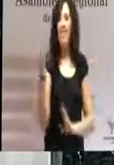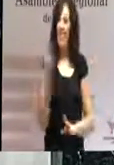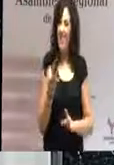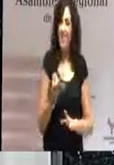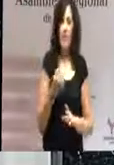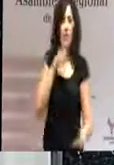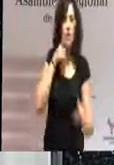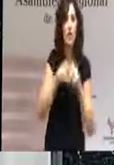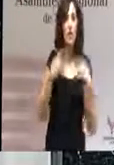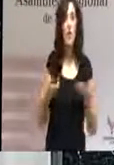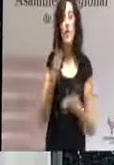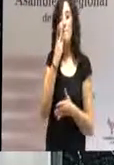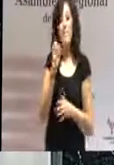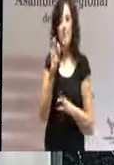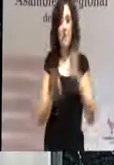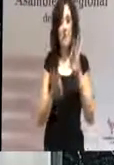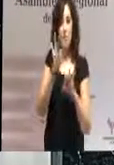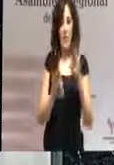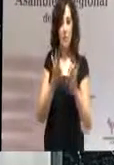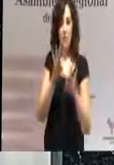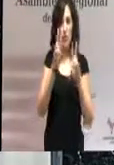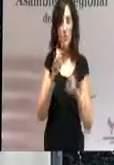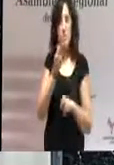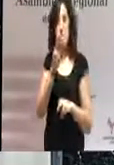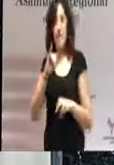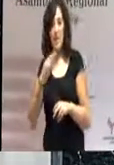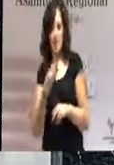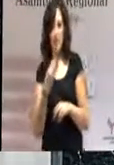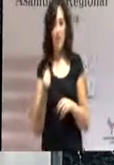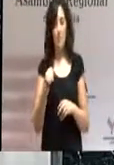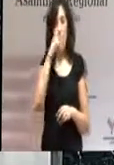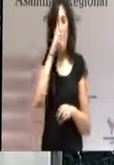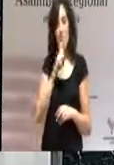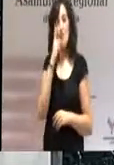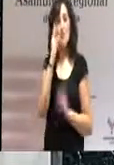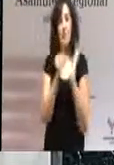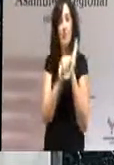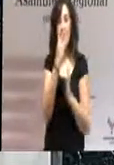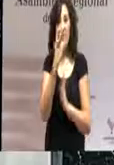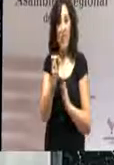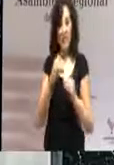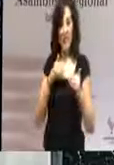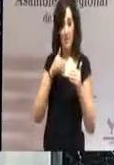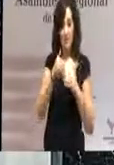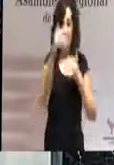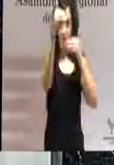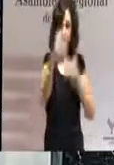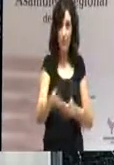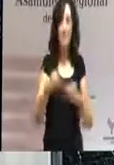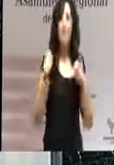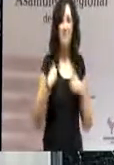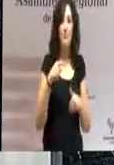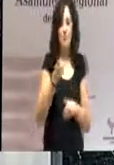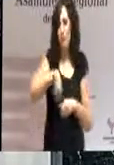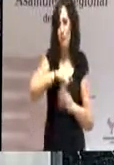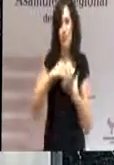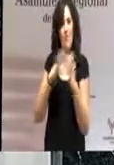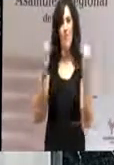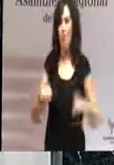situarla en el 20% del PIB en el año 2020. En eso estamos de acuerdo, creo